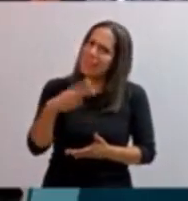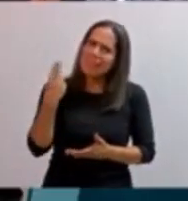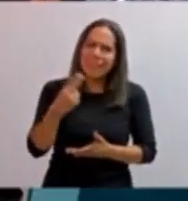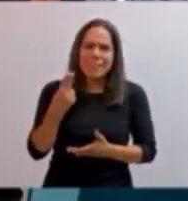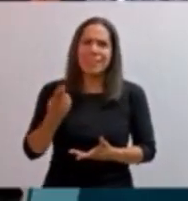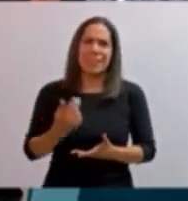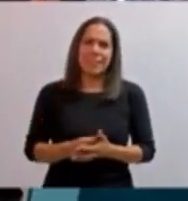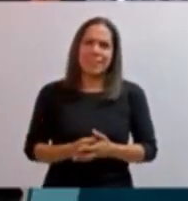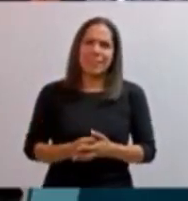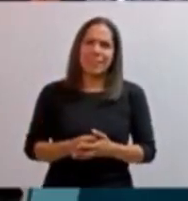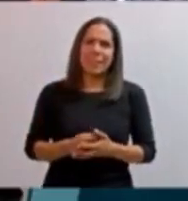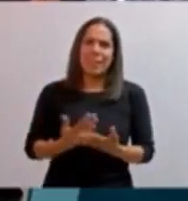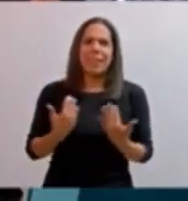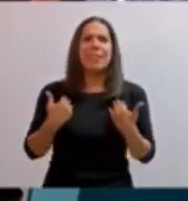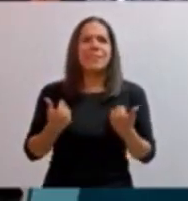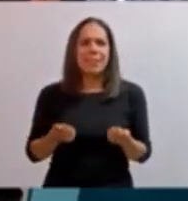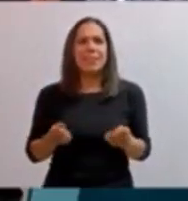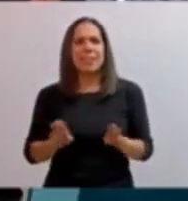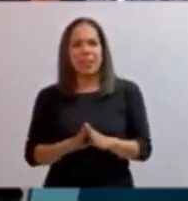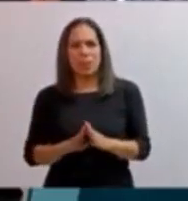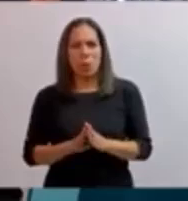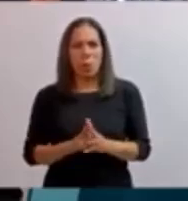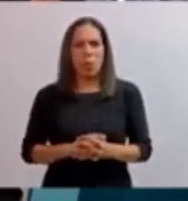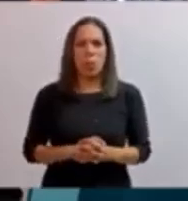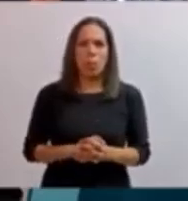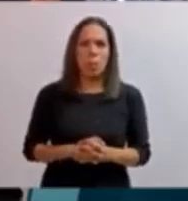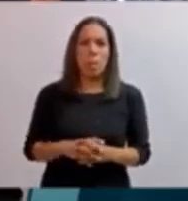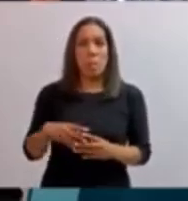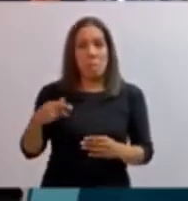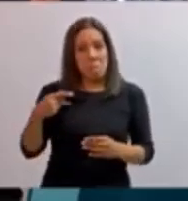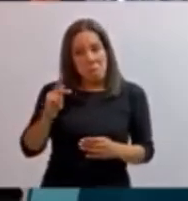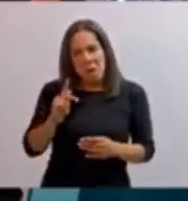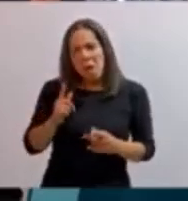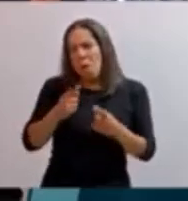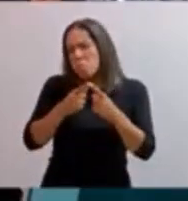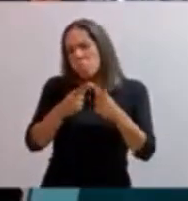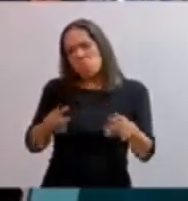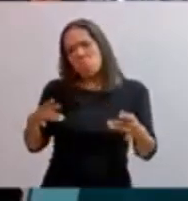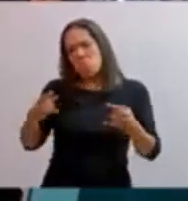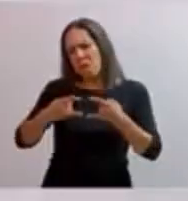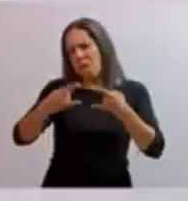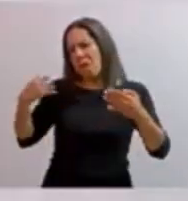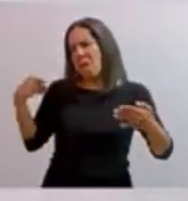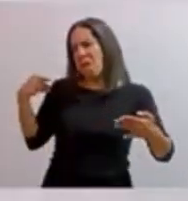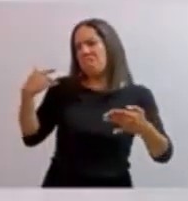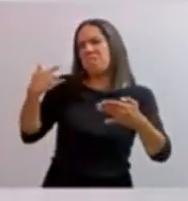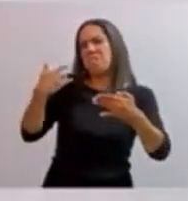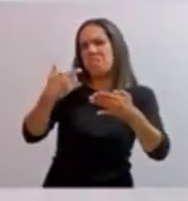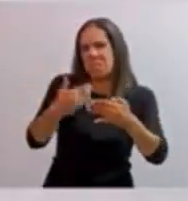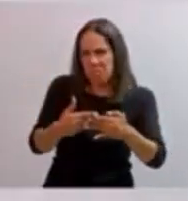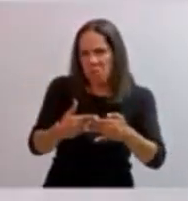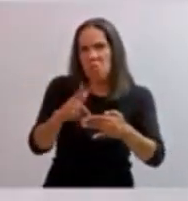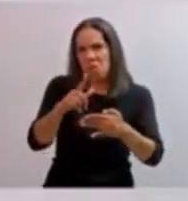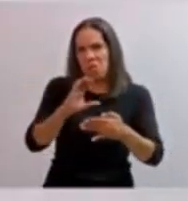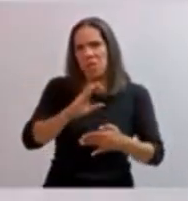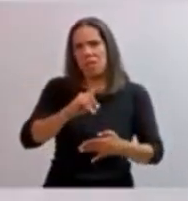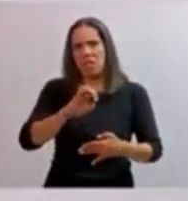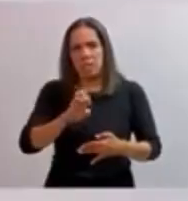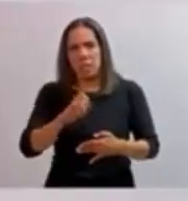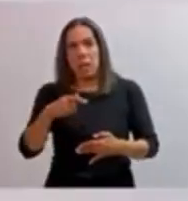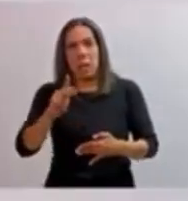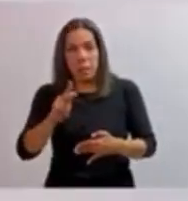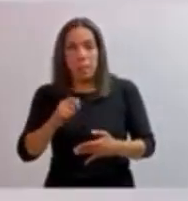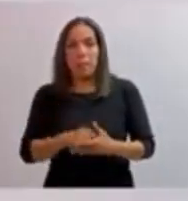en 1990 porque el Consejo Técnico ha transitado diferentes momentos, pero en 1990